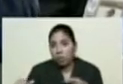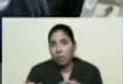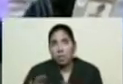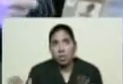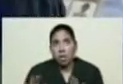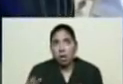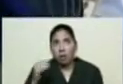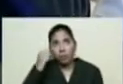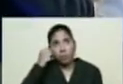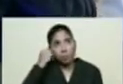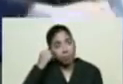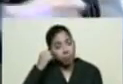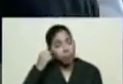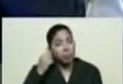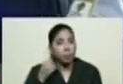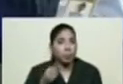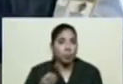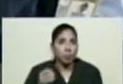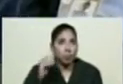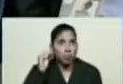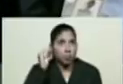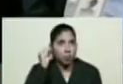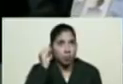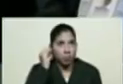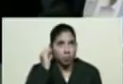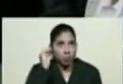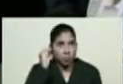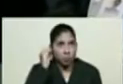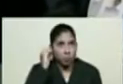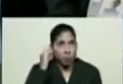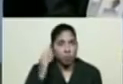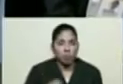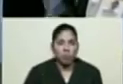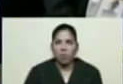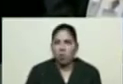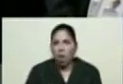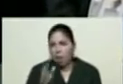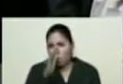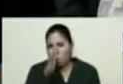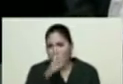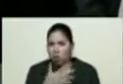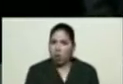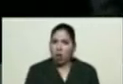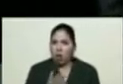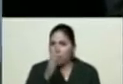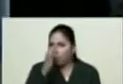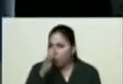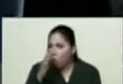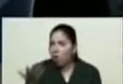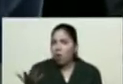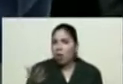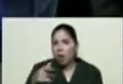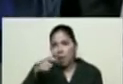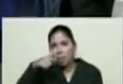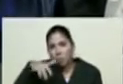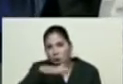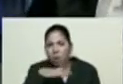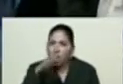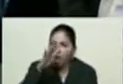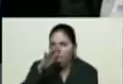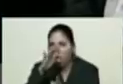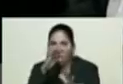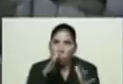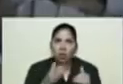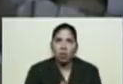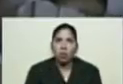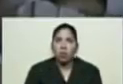firma de estos señores y de nuestros representantes también. Es la burla. Se burlaron, bueno, del pueblo venezolano, del pueblo